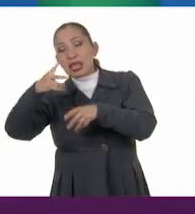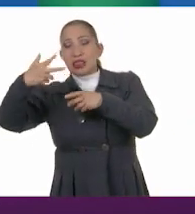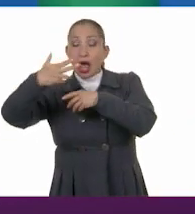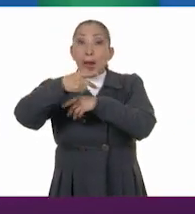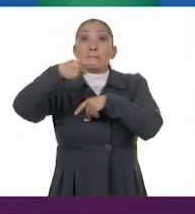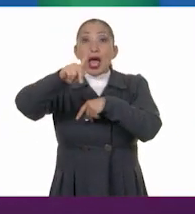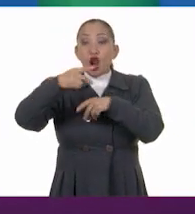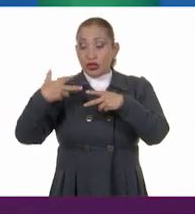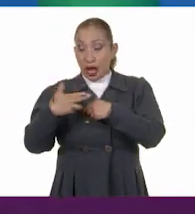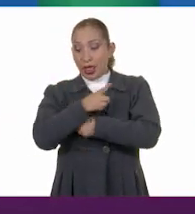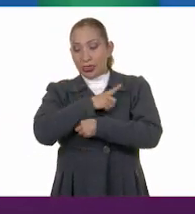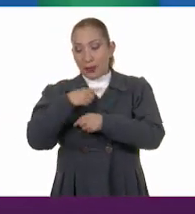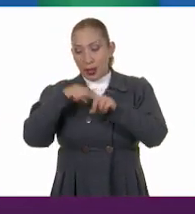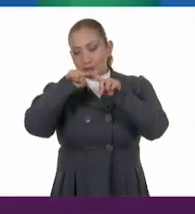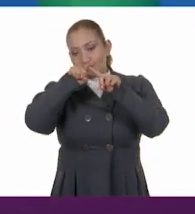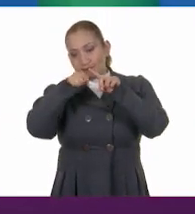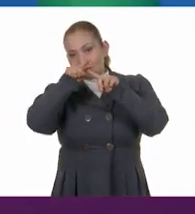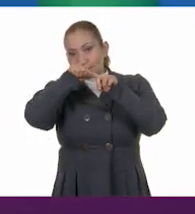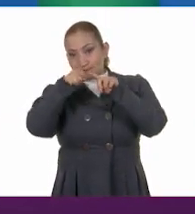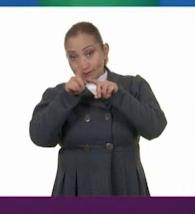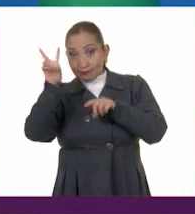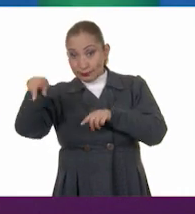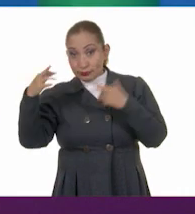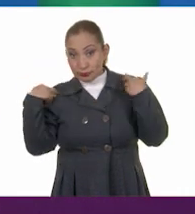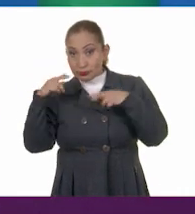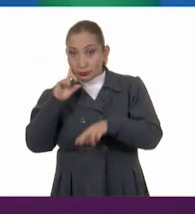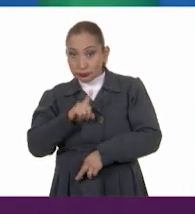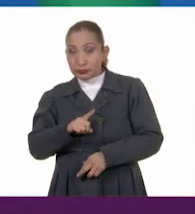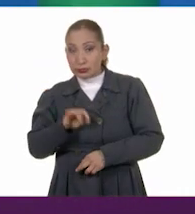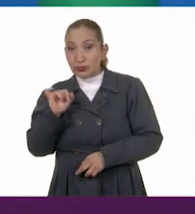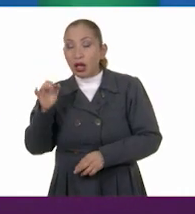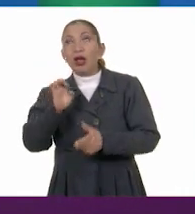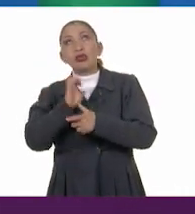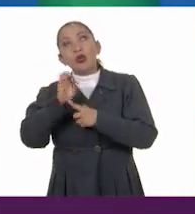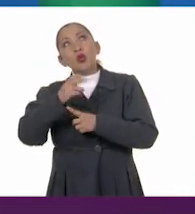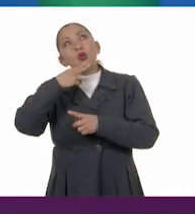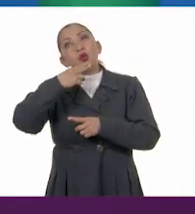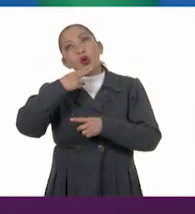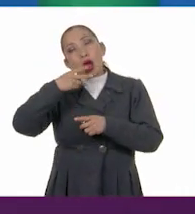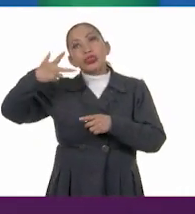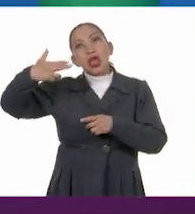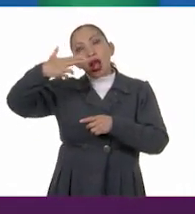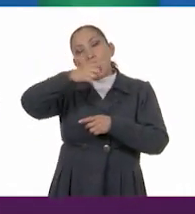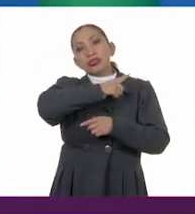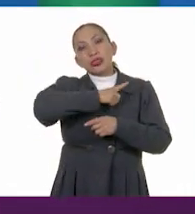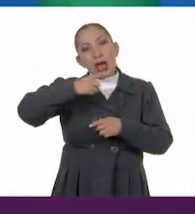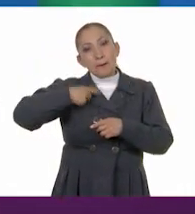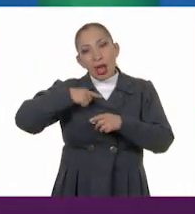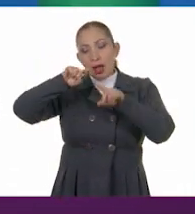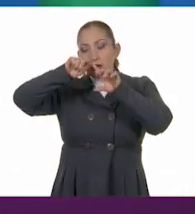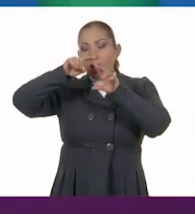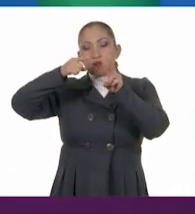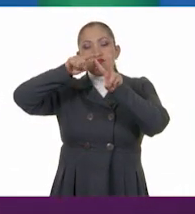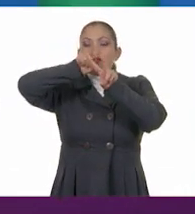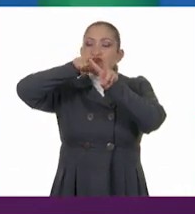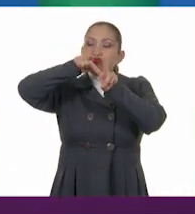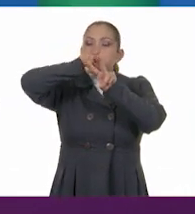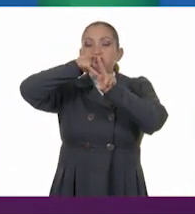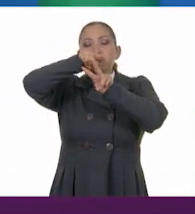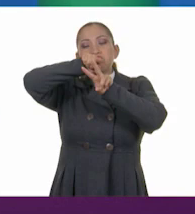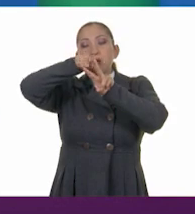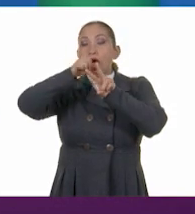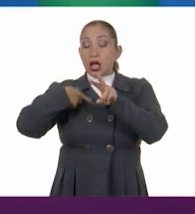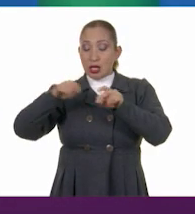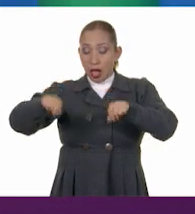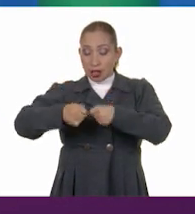Ah, pero las tijeras deben ser chatitas, ¿verdad, maestra? Uh-huh. Entonces podemos. Las tijeras tienen que ser de punta chata o redonda y